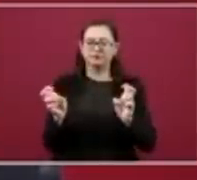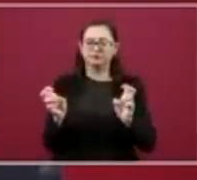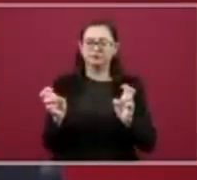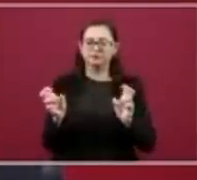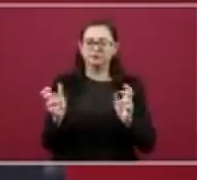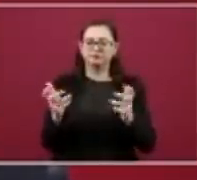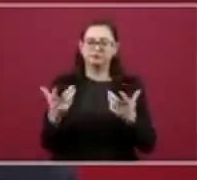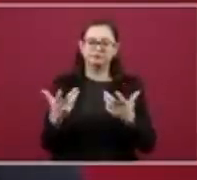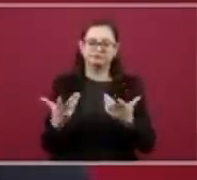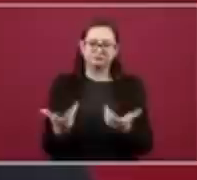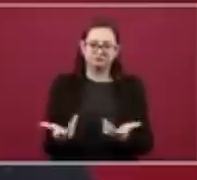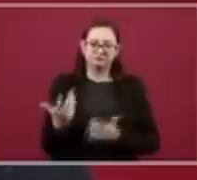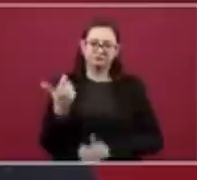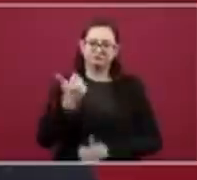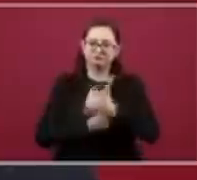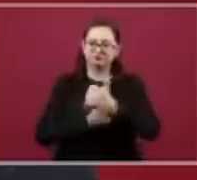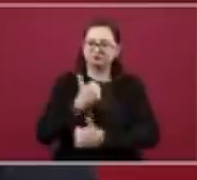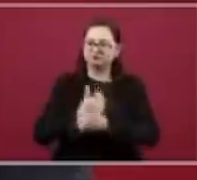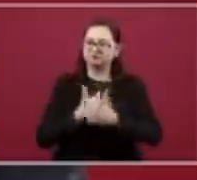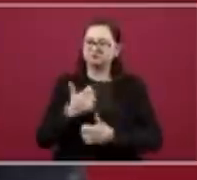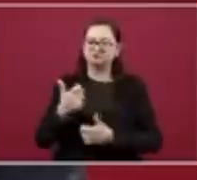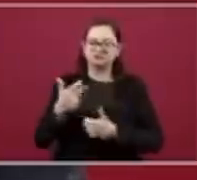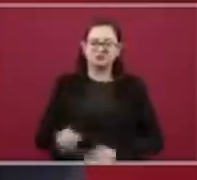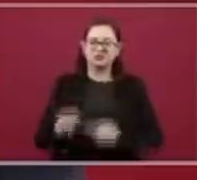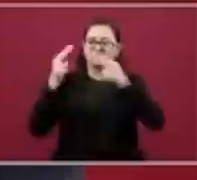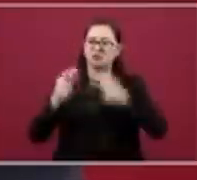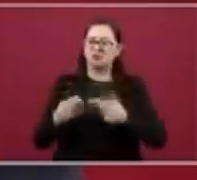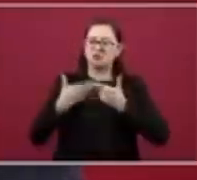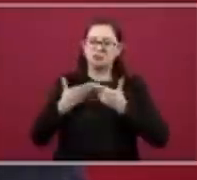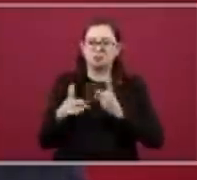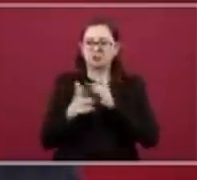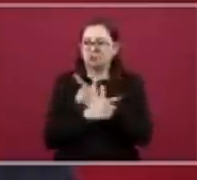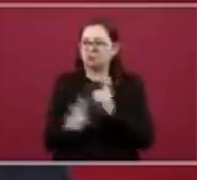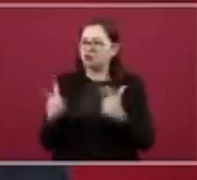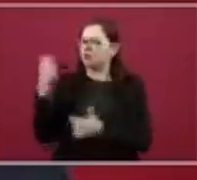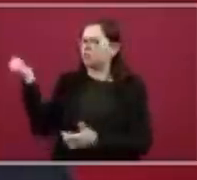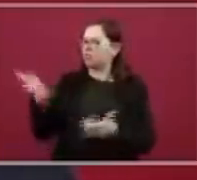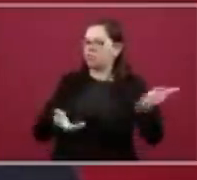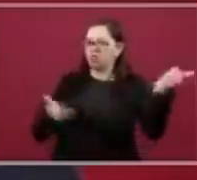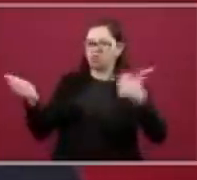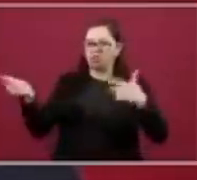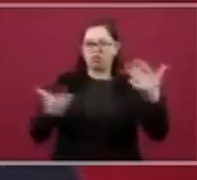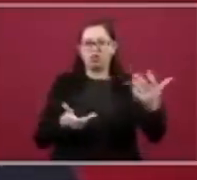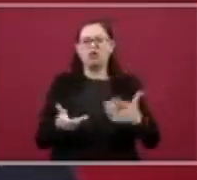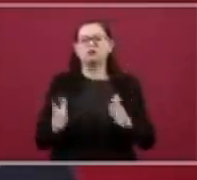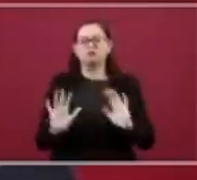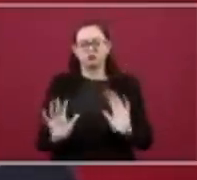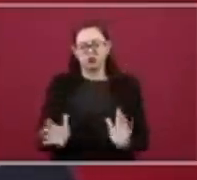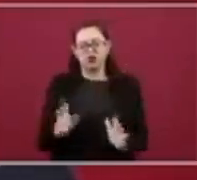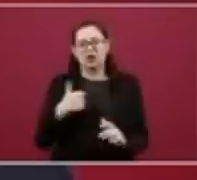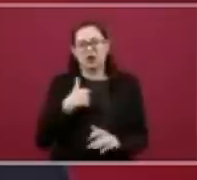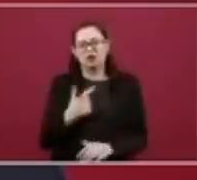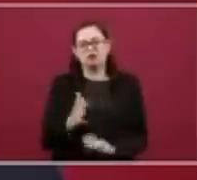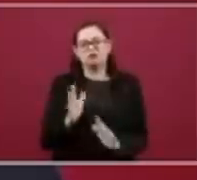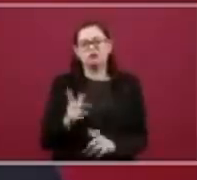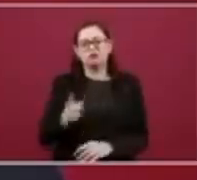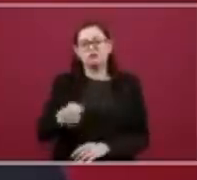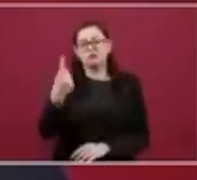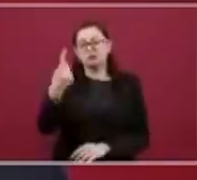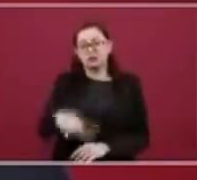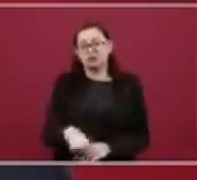la apertura comercial. Entonces, he dado instrucciones para que se revise